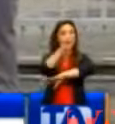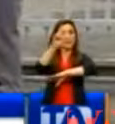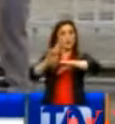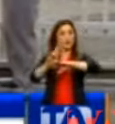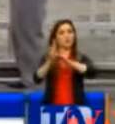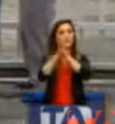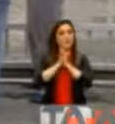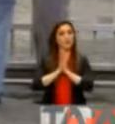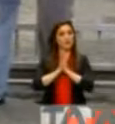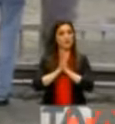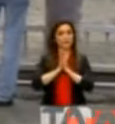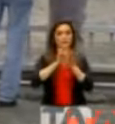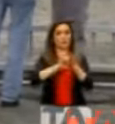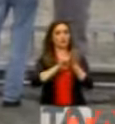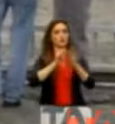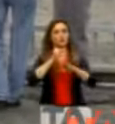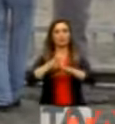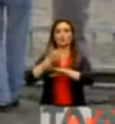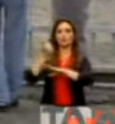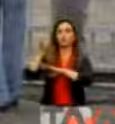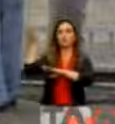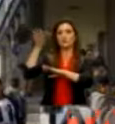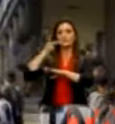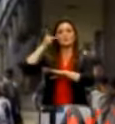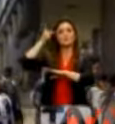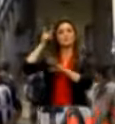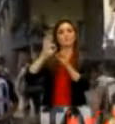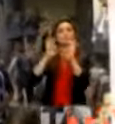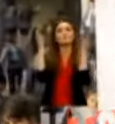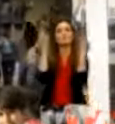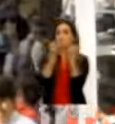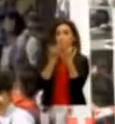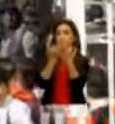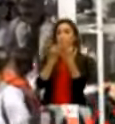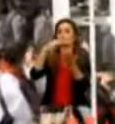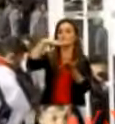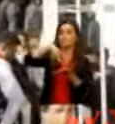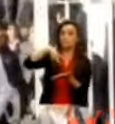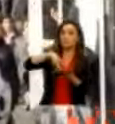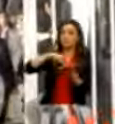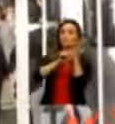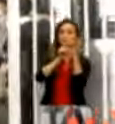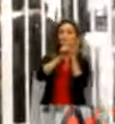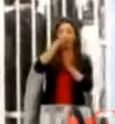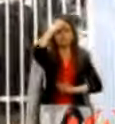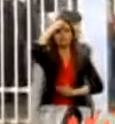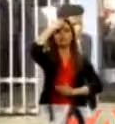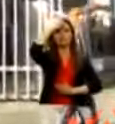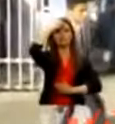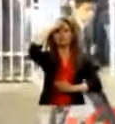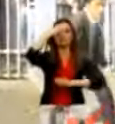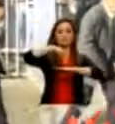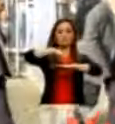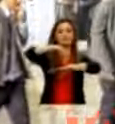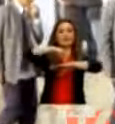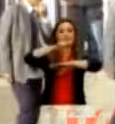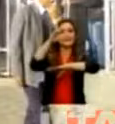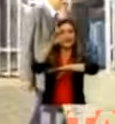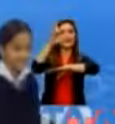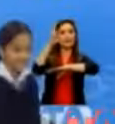rector. La reunión entre autoridades, profesores, padres de familia, estudiantes y el ministro del ramo se extendió por más